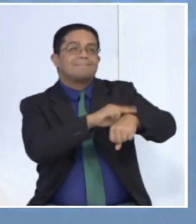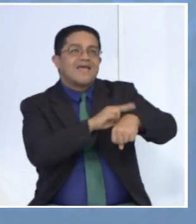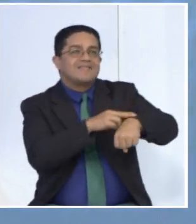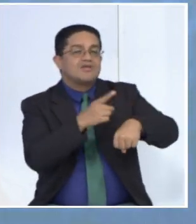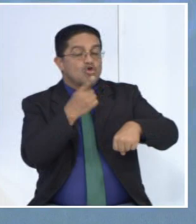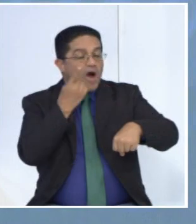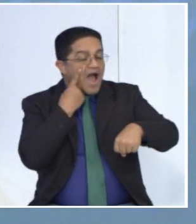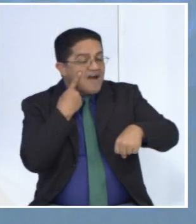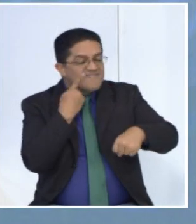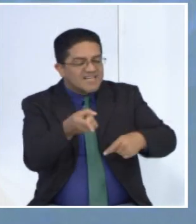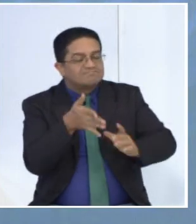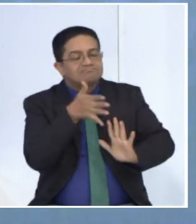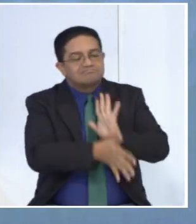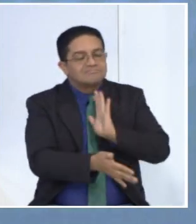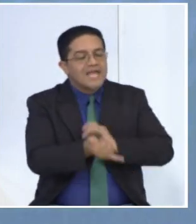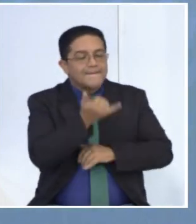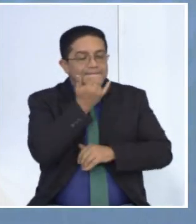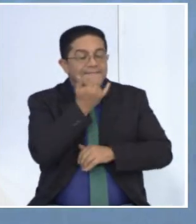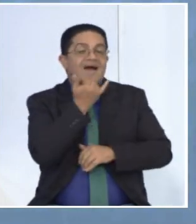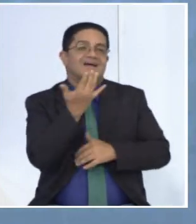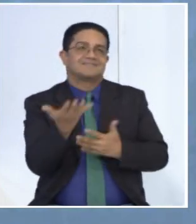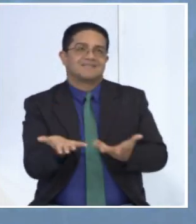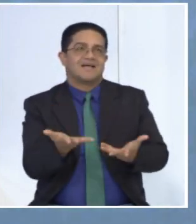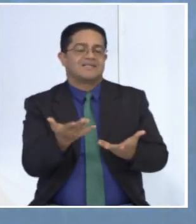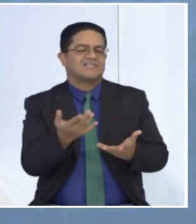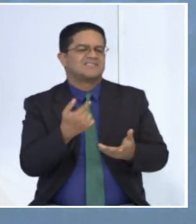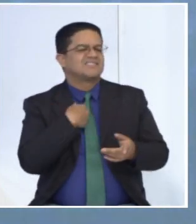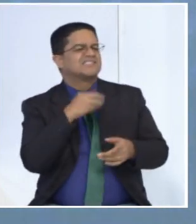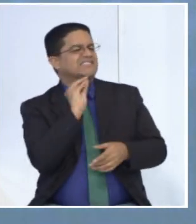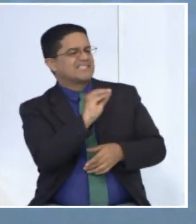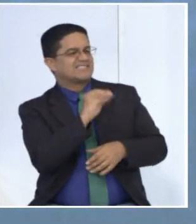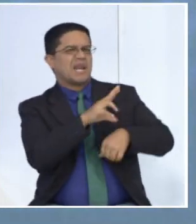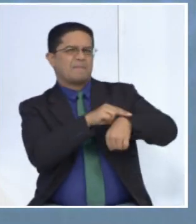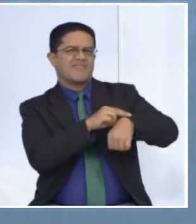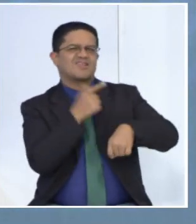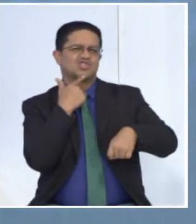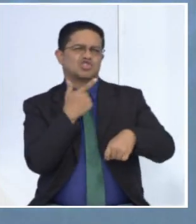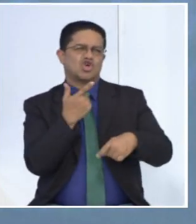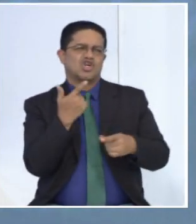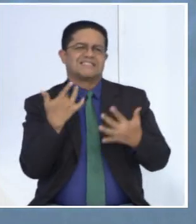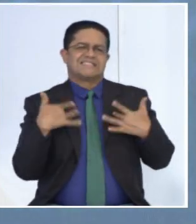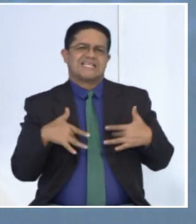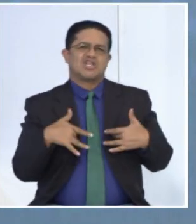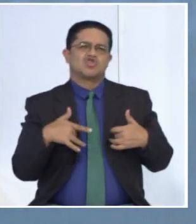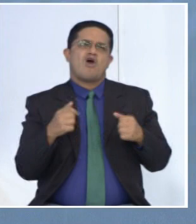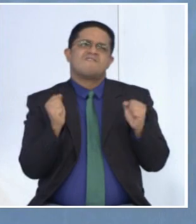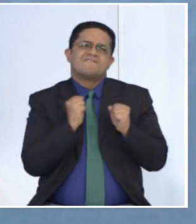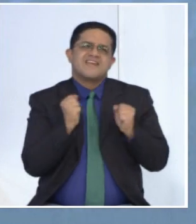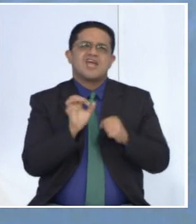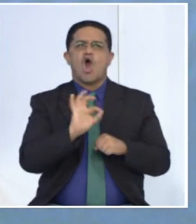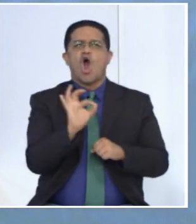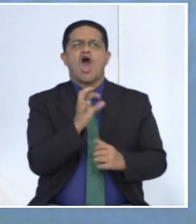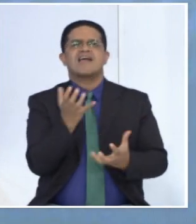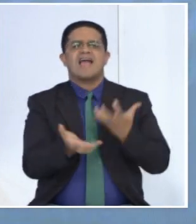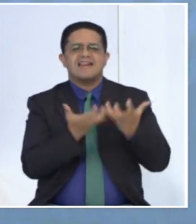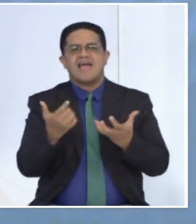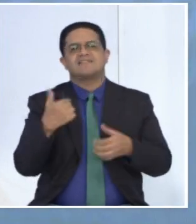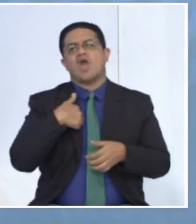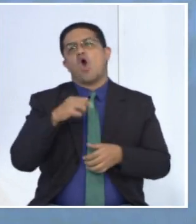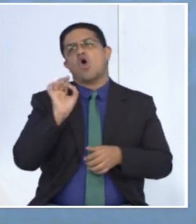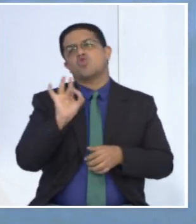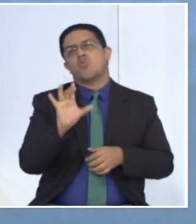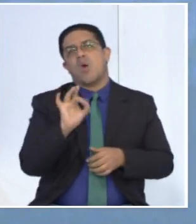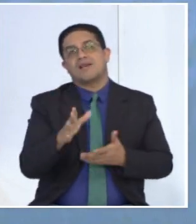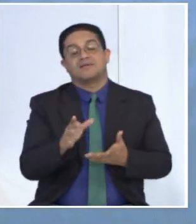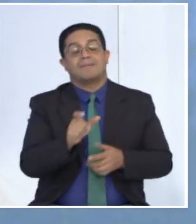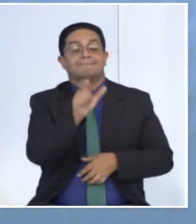su pie. No solamente tiene que llegar el paciente y decir, doctor, tengo el pie hinchado, tengo el pie frío, tengo el pie rojo, tengo el pie caliente o me duele el pie. El